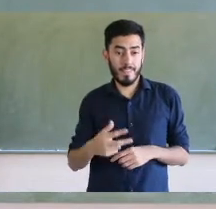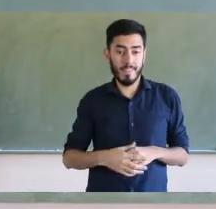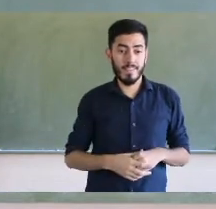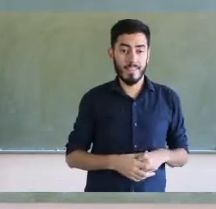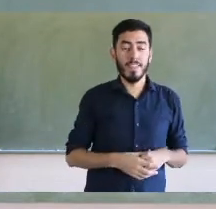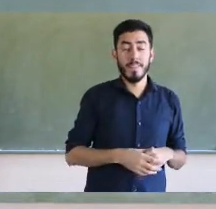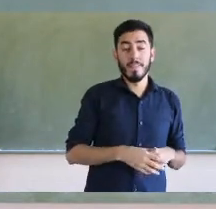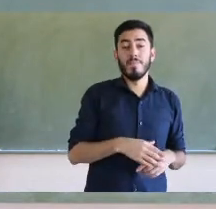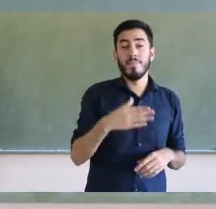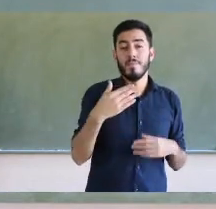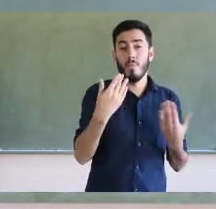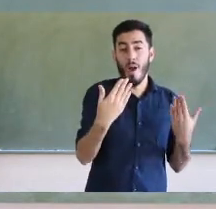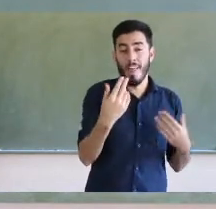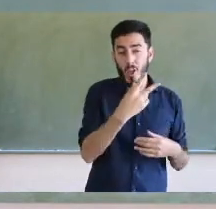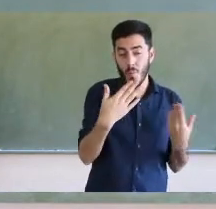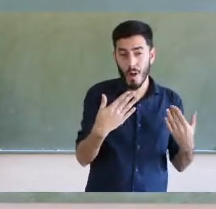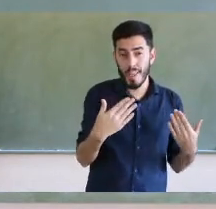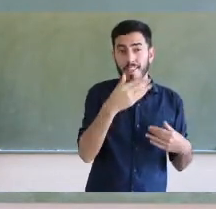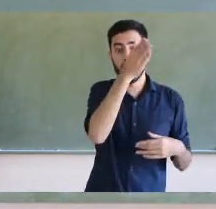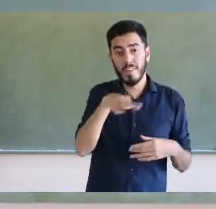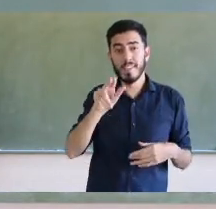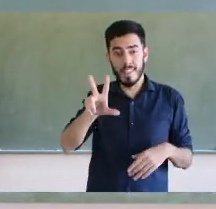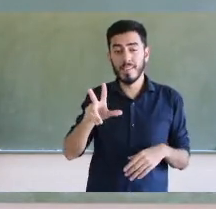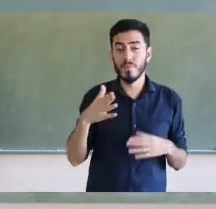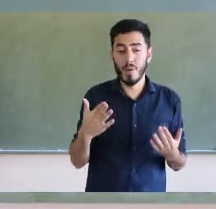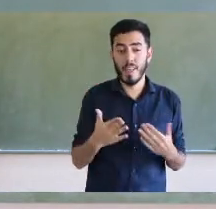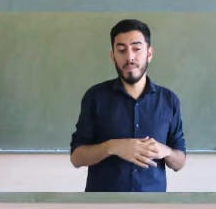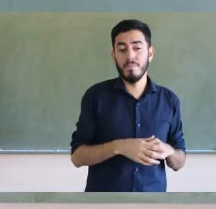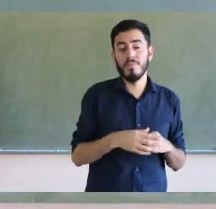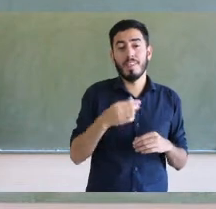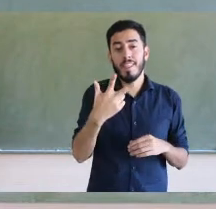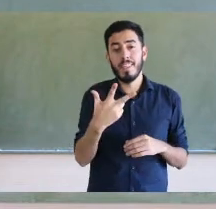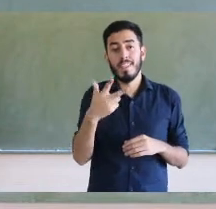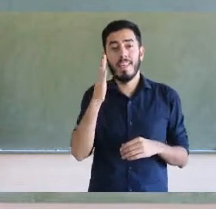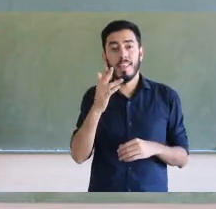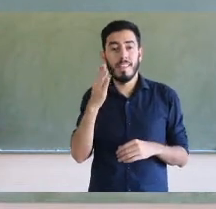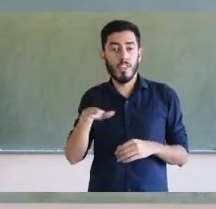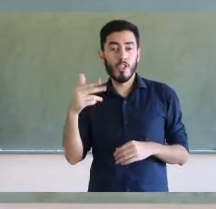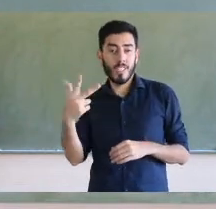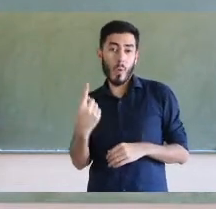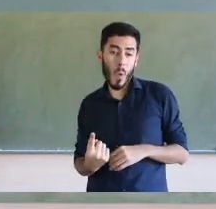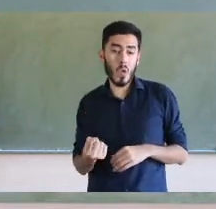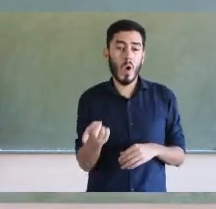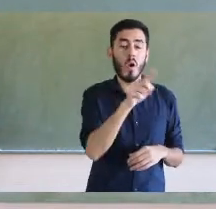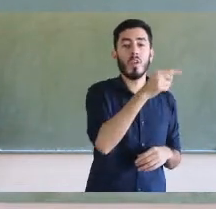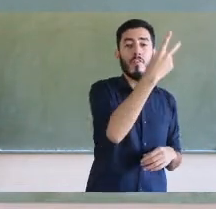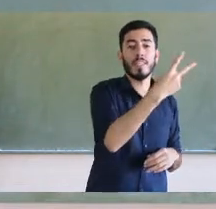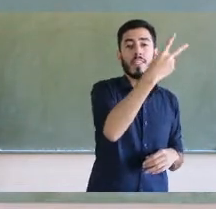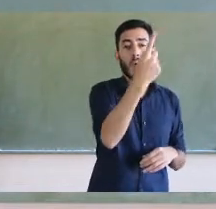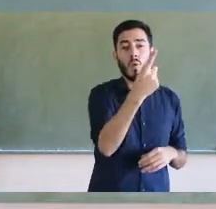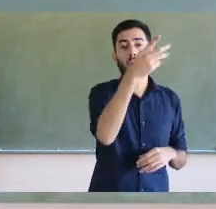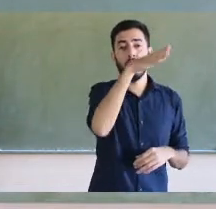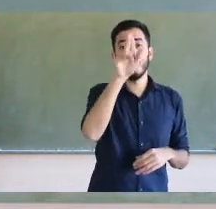21 como 3 pueden ser divididos por 3. Me daría 1 y 7. En este caso, ¿qué es lo que